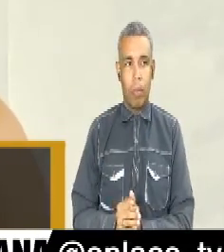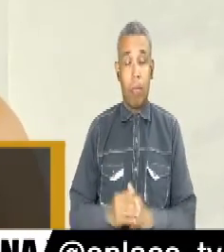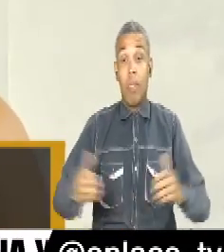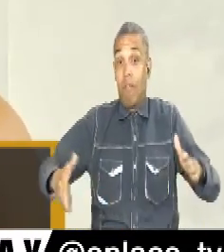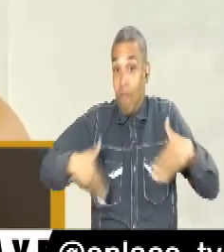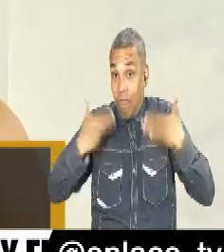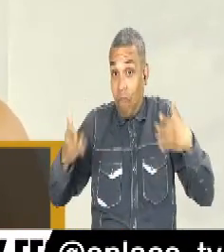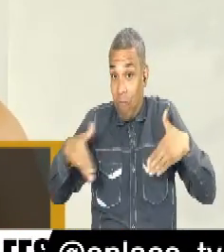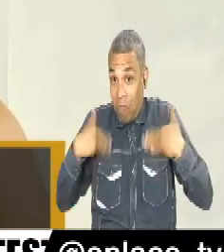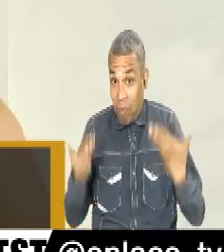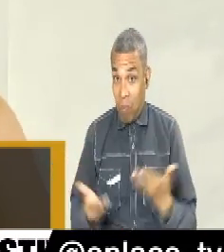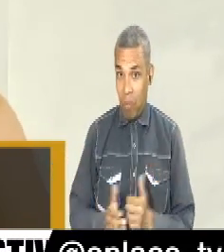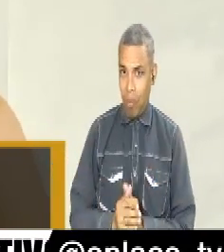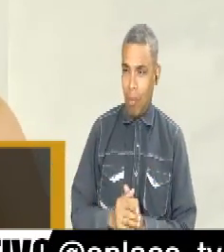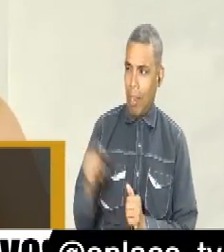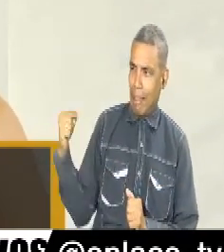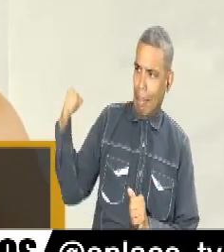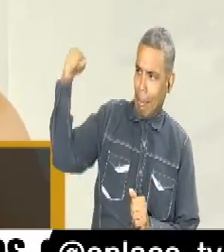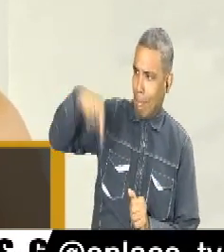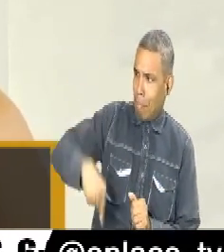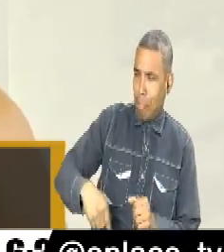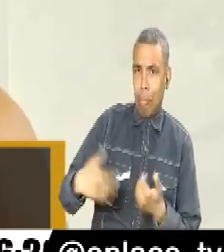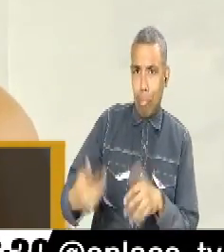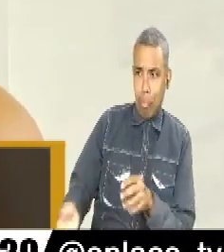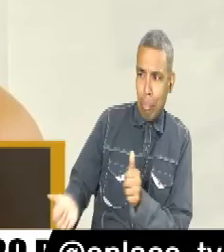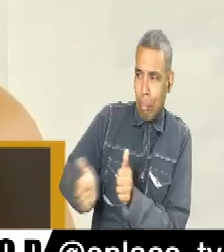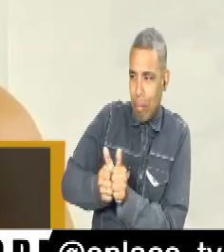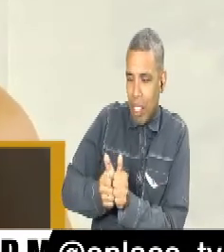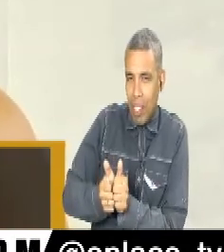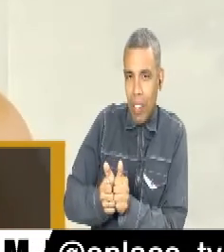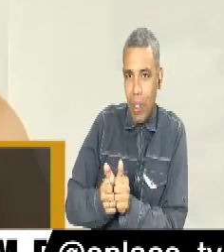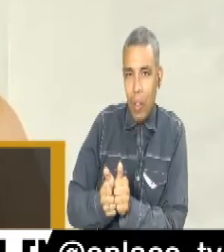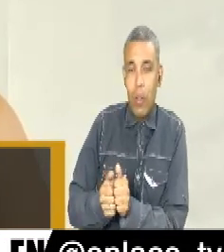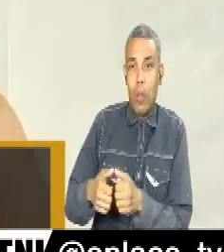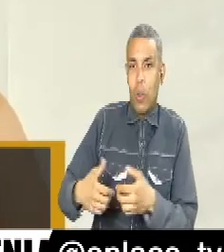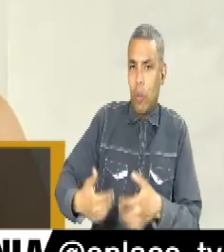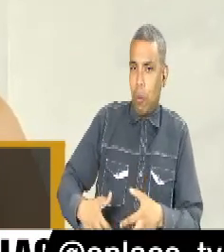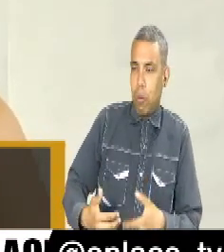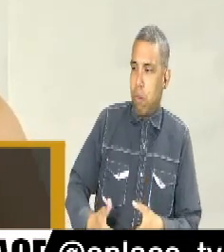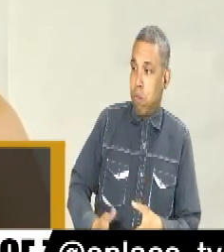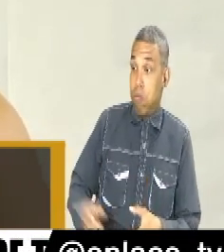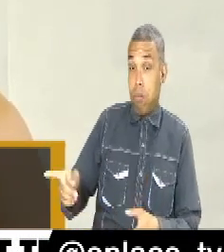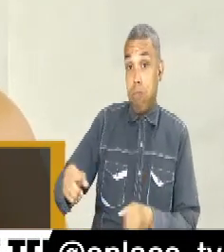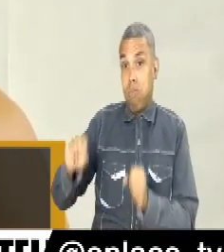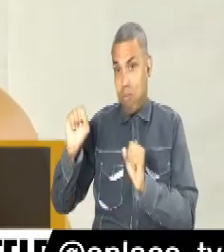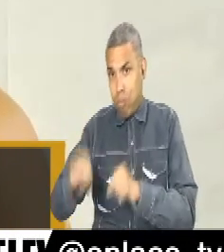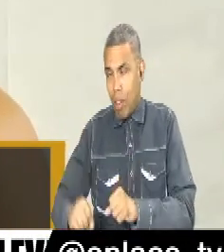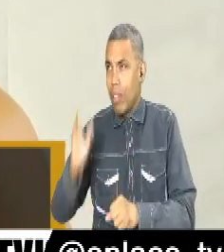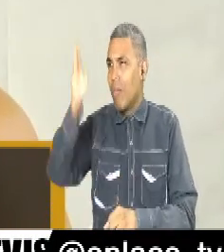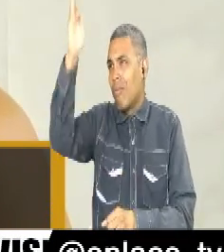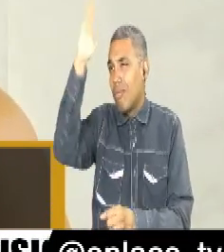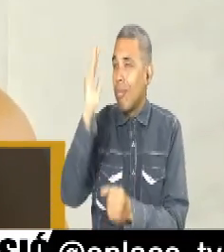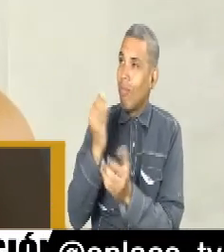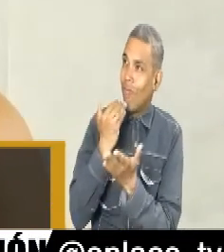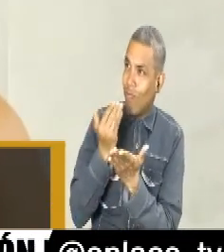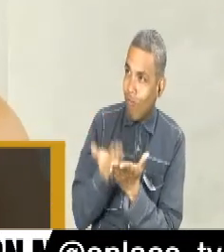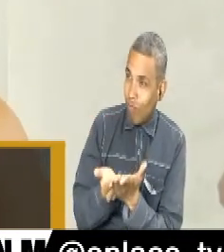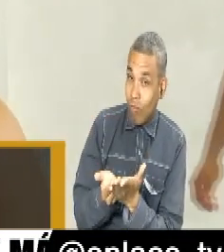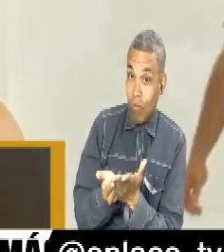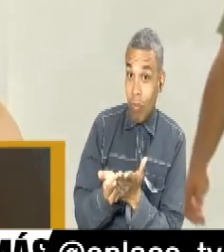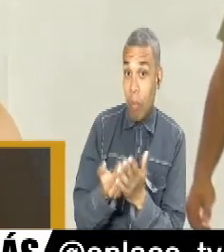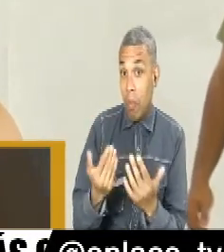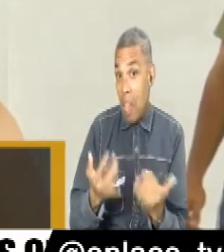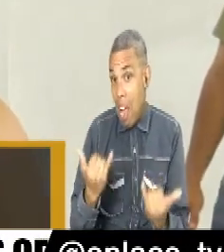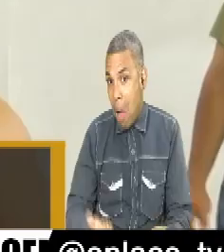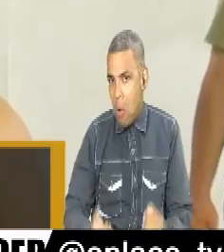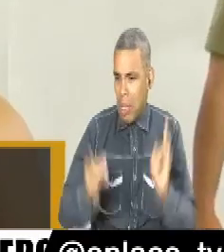poder tenerla aquí conmigo. Es una gran oportunidad que se le está brindando. Agradecida con Dios primero que todo y con esta gran experiencia